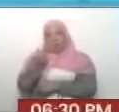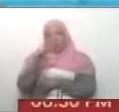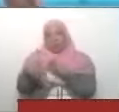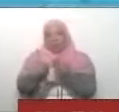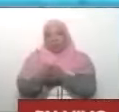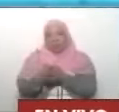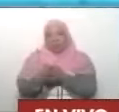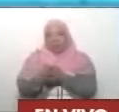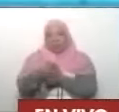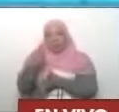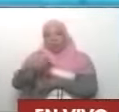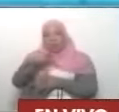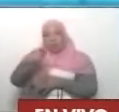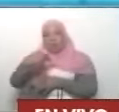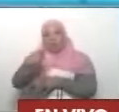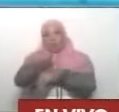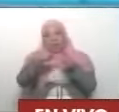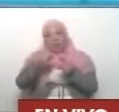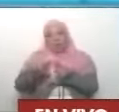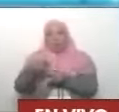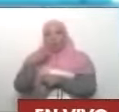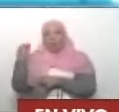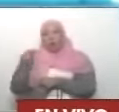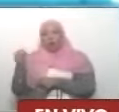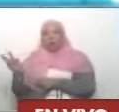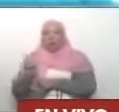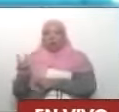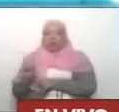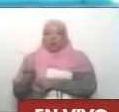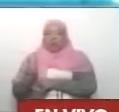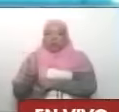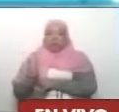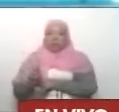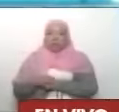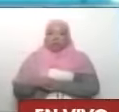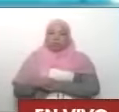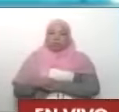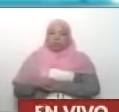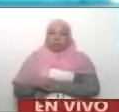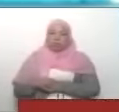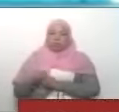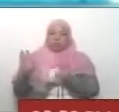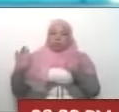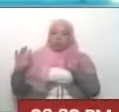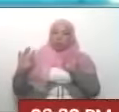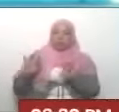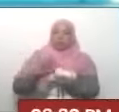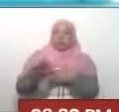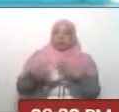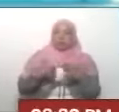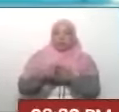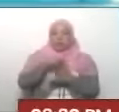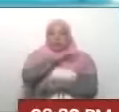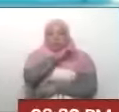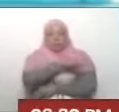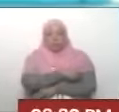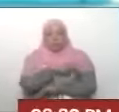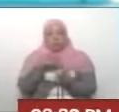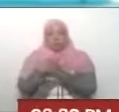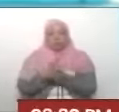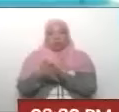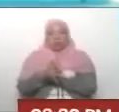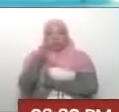en muchísimas políticas públicas dirigidas a la juventud venezolana. Usted lo decía, aglutina toda la fuerza de lo que